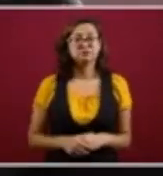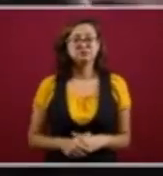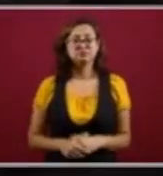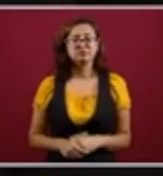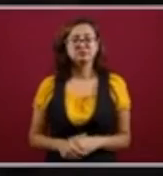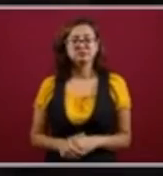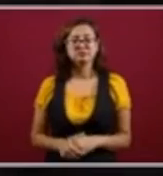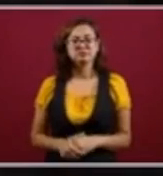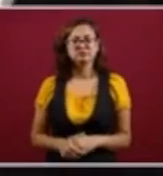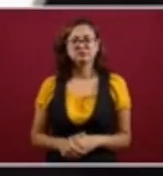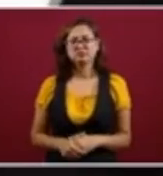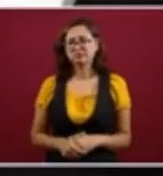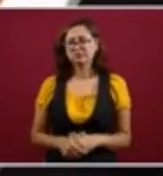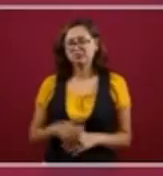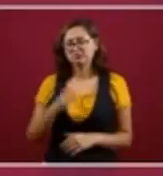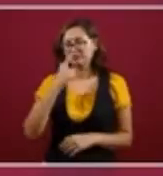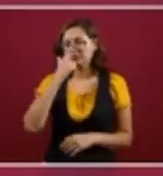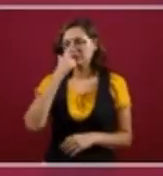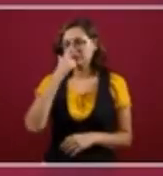es decir, hace